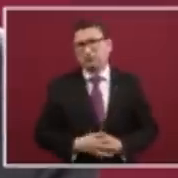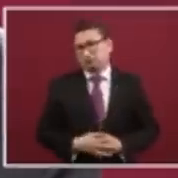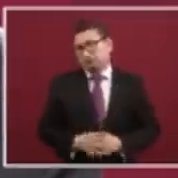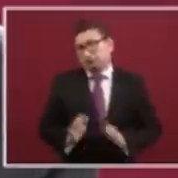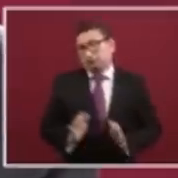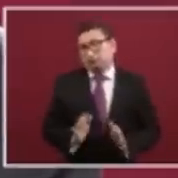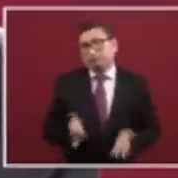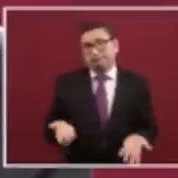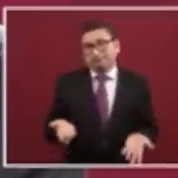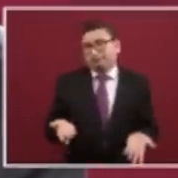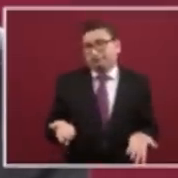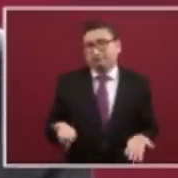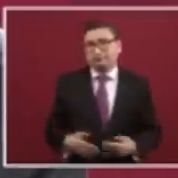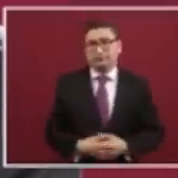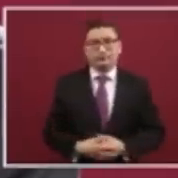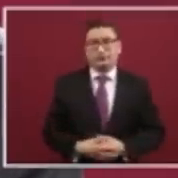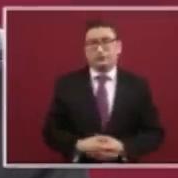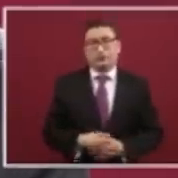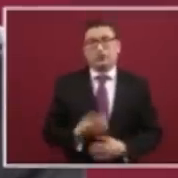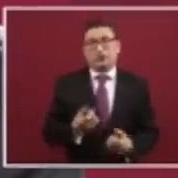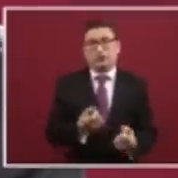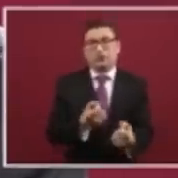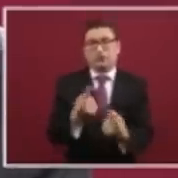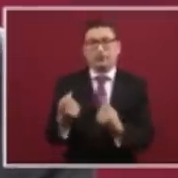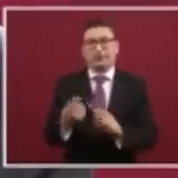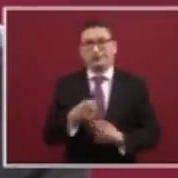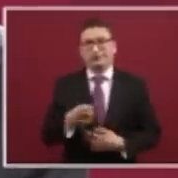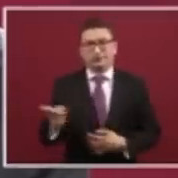Pues hay quienes